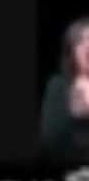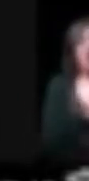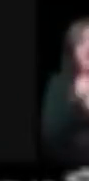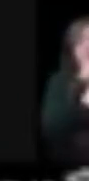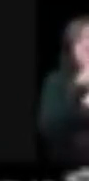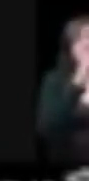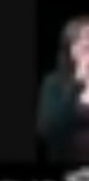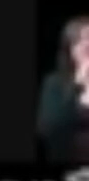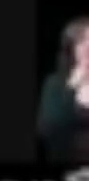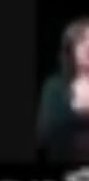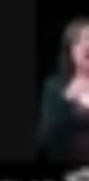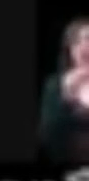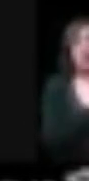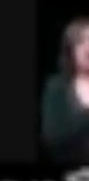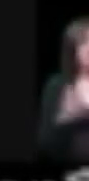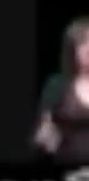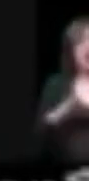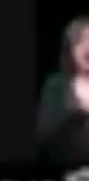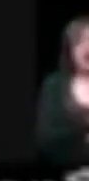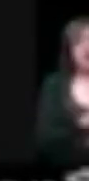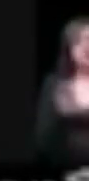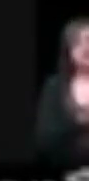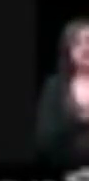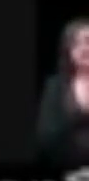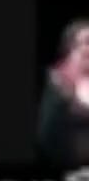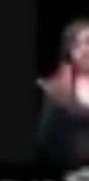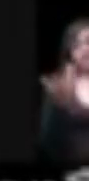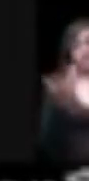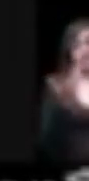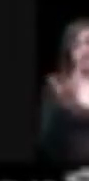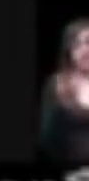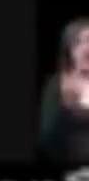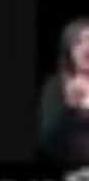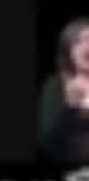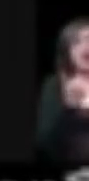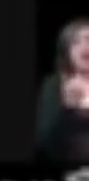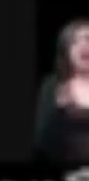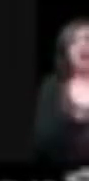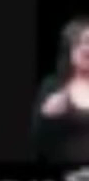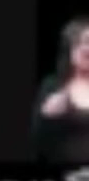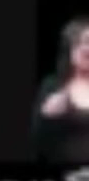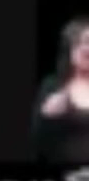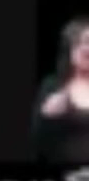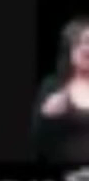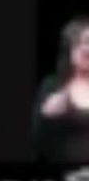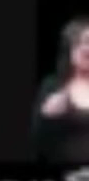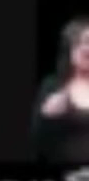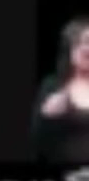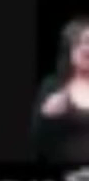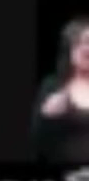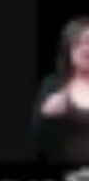no pueden ser sustituidas por roles determinados por una preferencia o una decisión. Sin